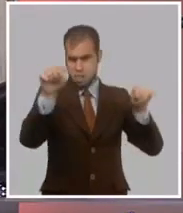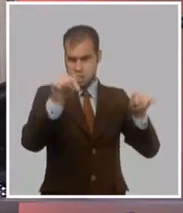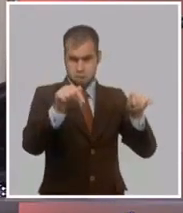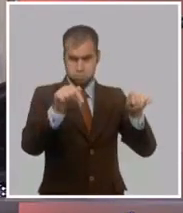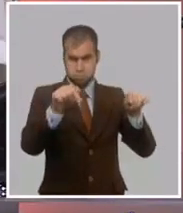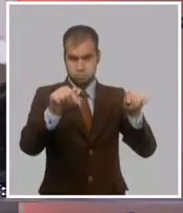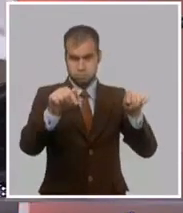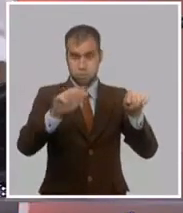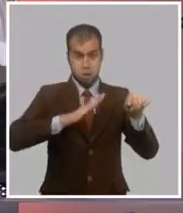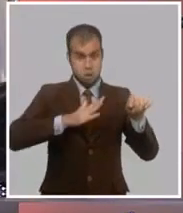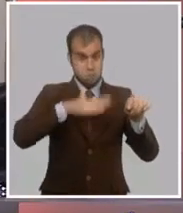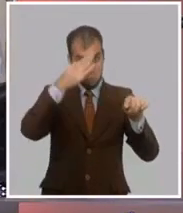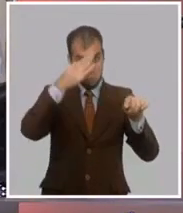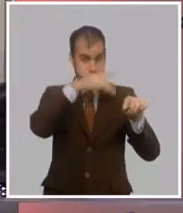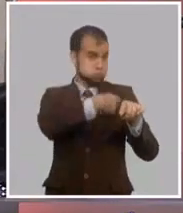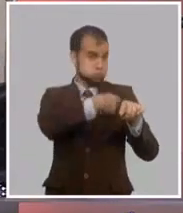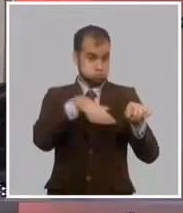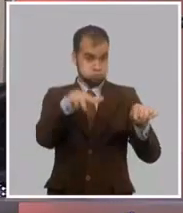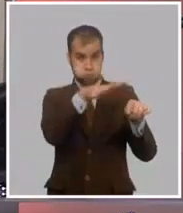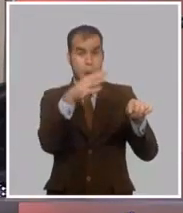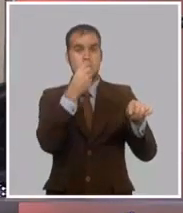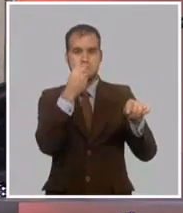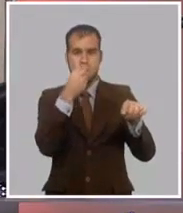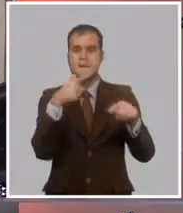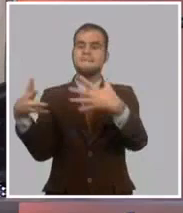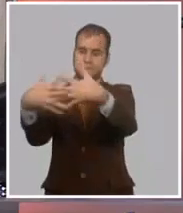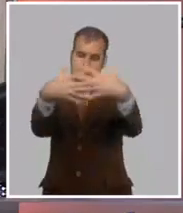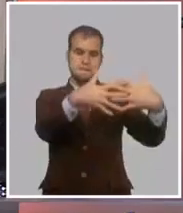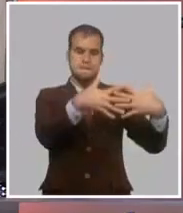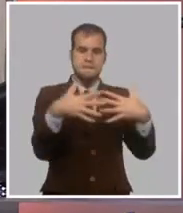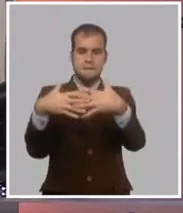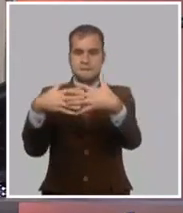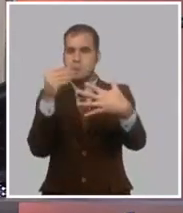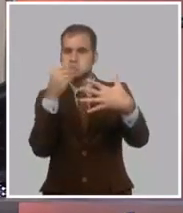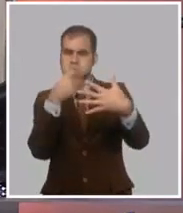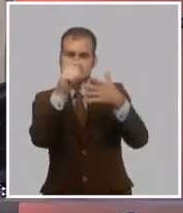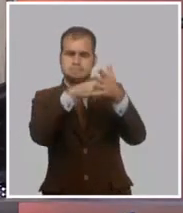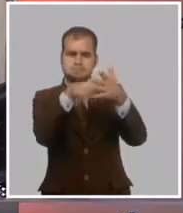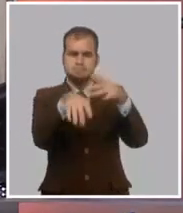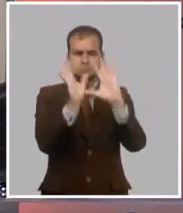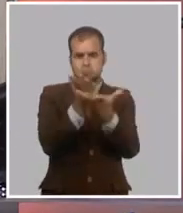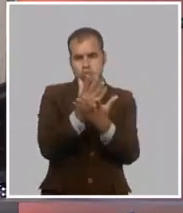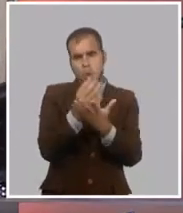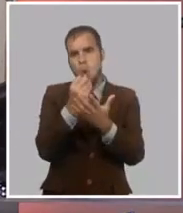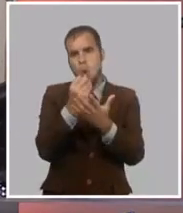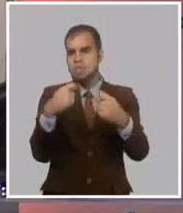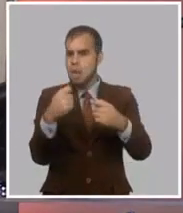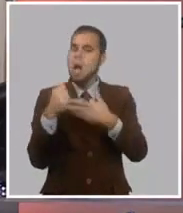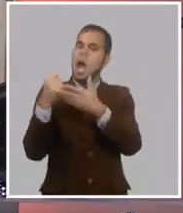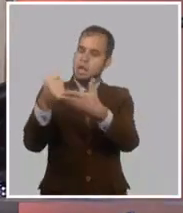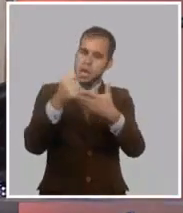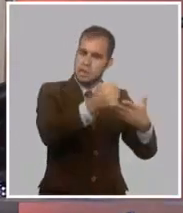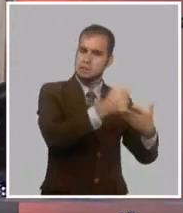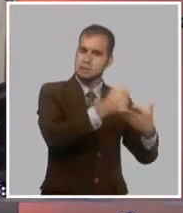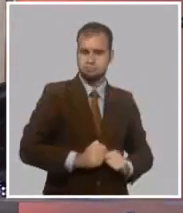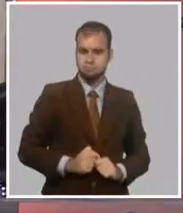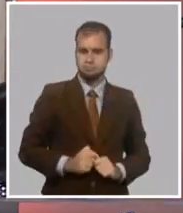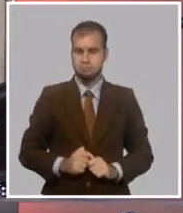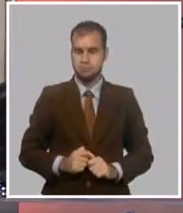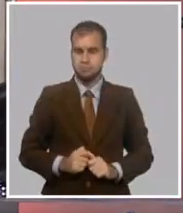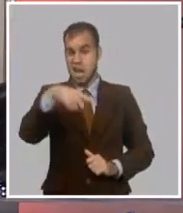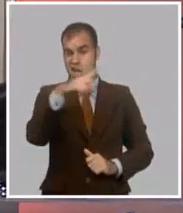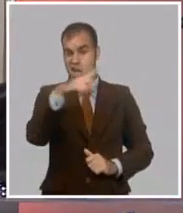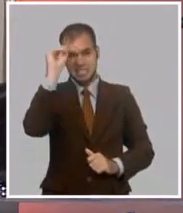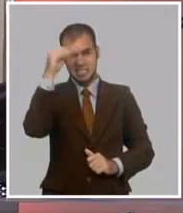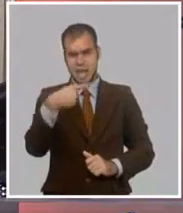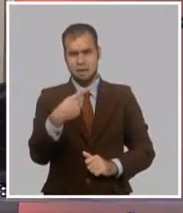tuviera una capacidad de iniciativa tremenda. Y esa capacidad de iniciativa además no podía limitarse por una